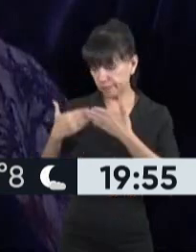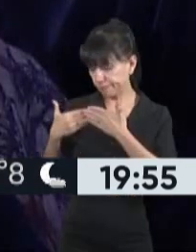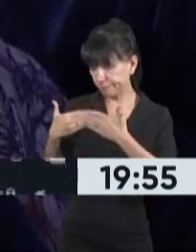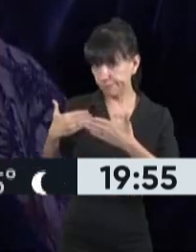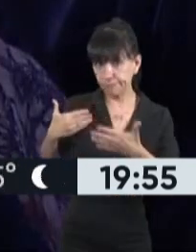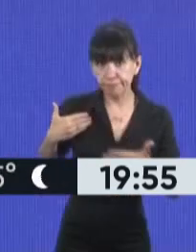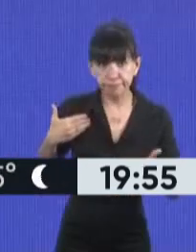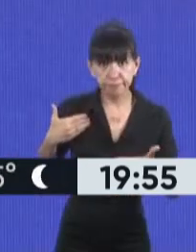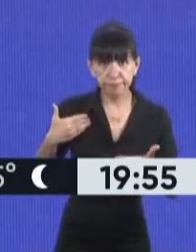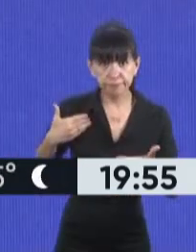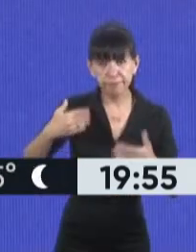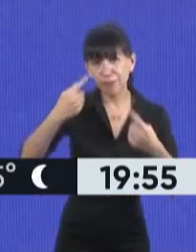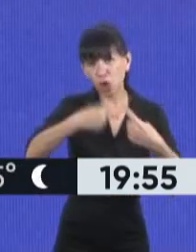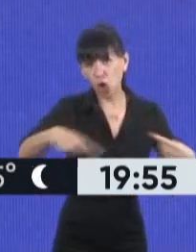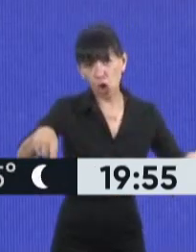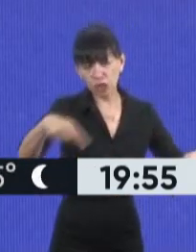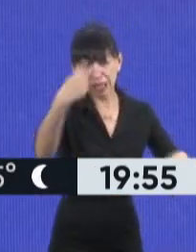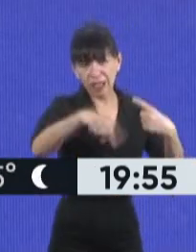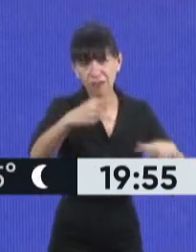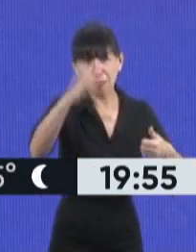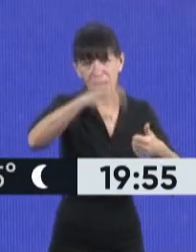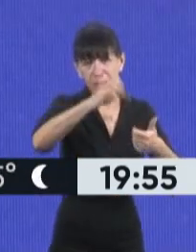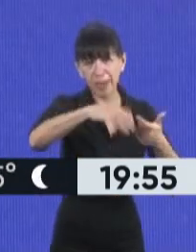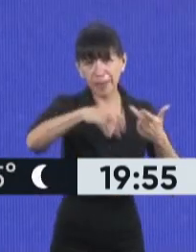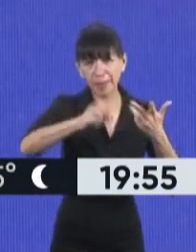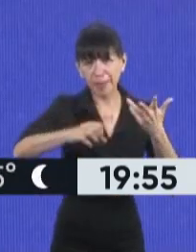todo lo que nos pasó. ¿Y qué ocurrió?